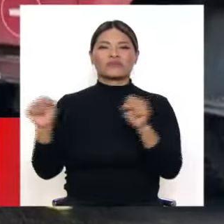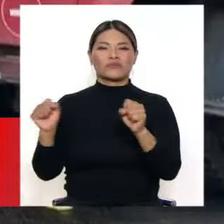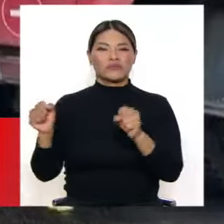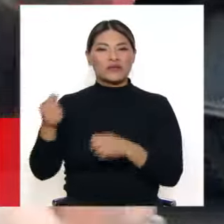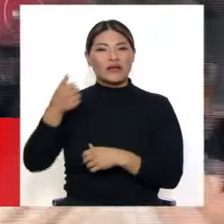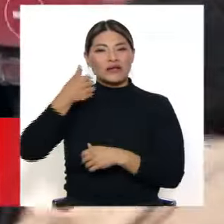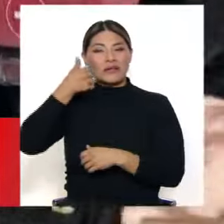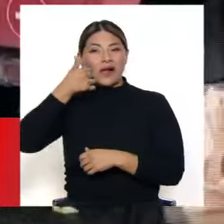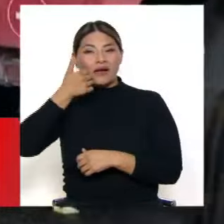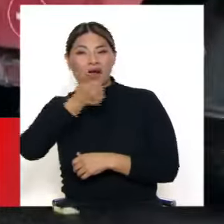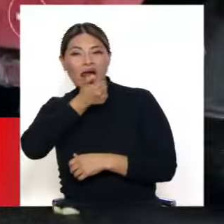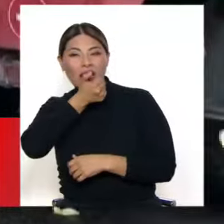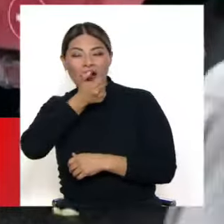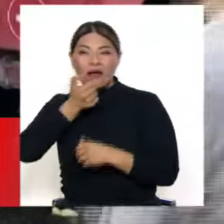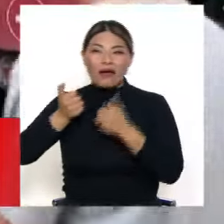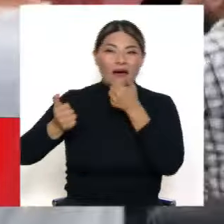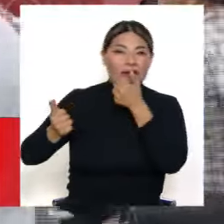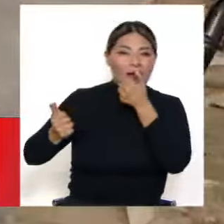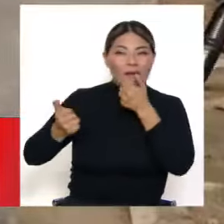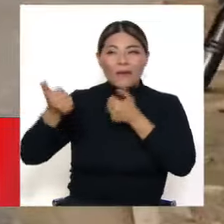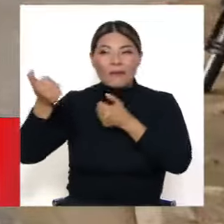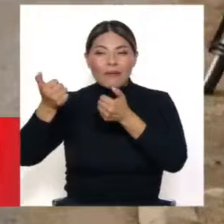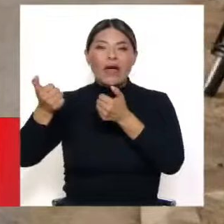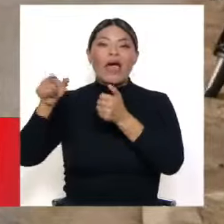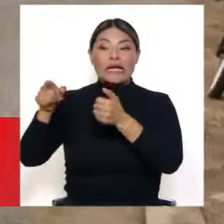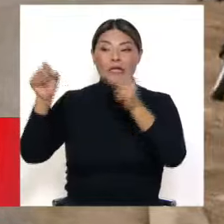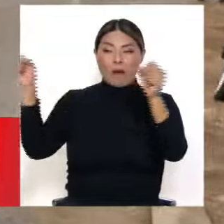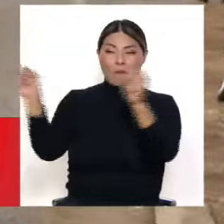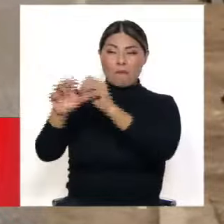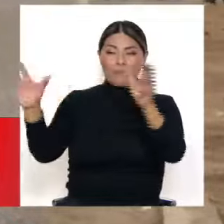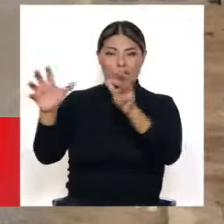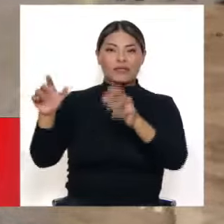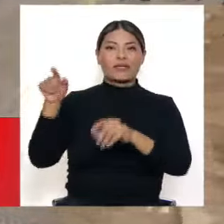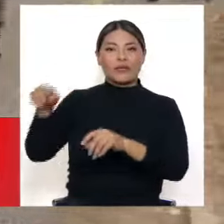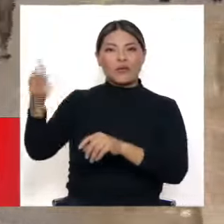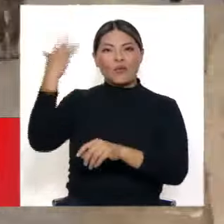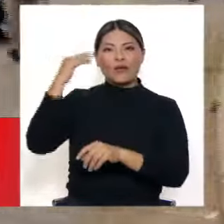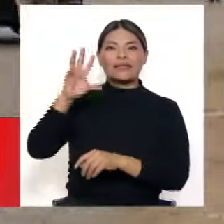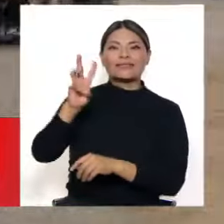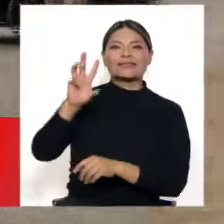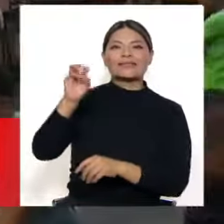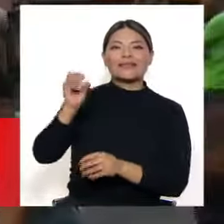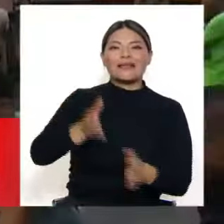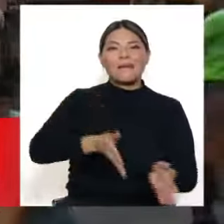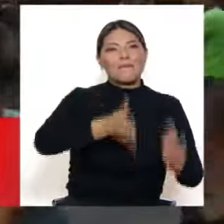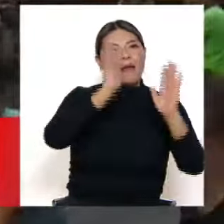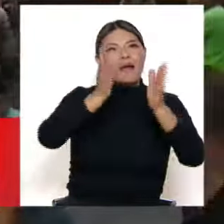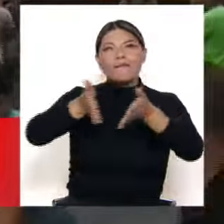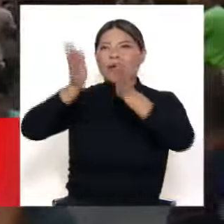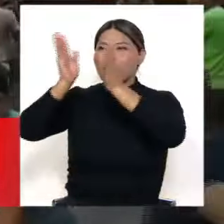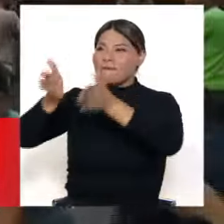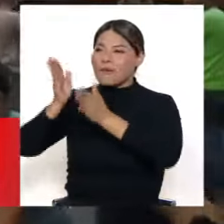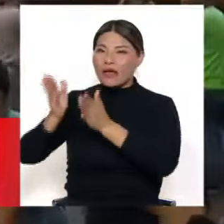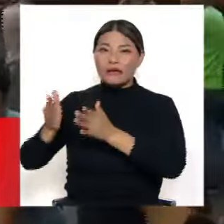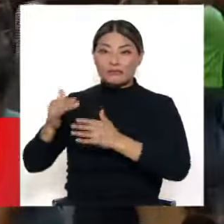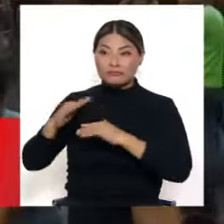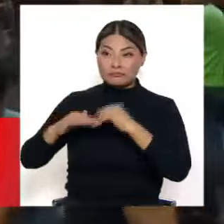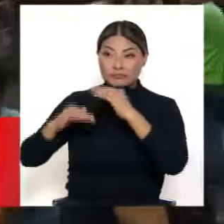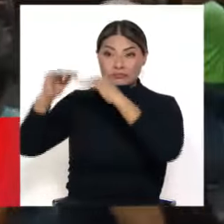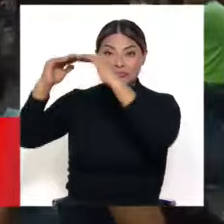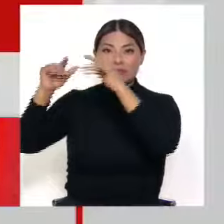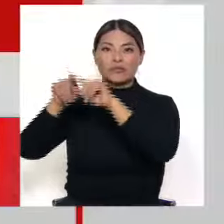detonaciones ocasionaron incendios en más de 60 edificios así como en 15 coches y